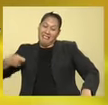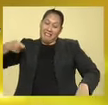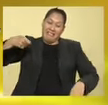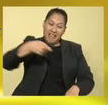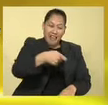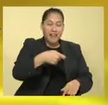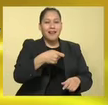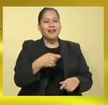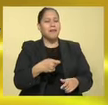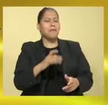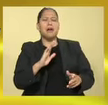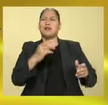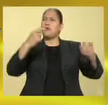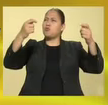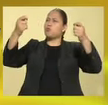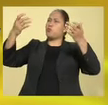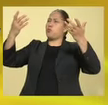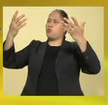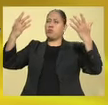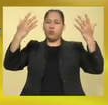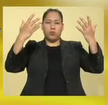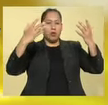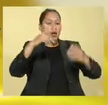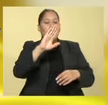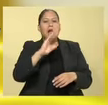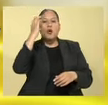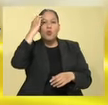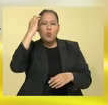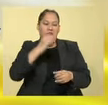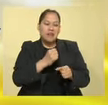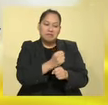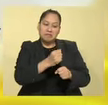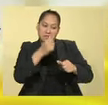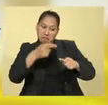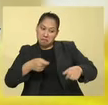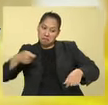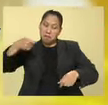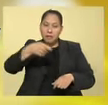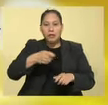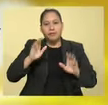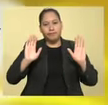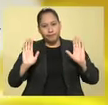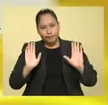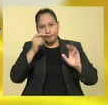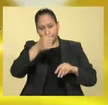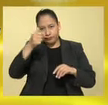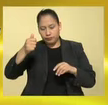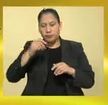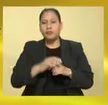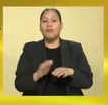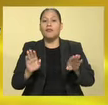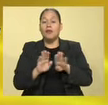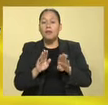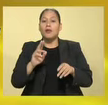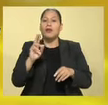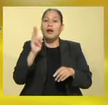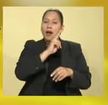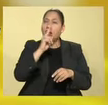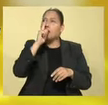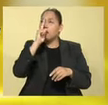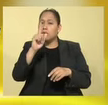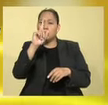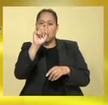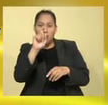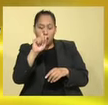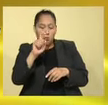la manera tan cruel con la que se lide un toro no pero bueno toda privación de aire luz alimento